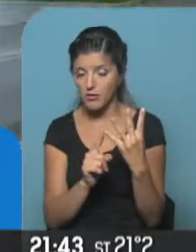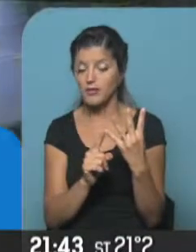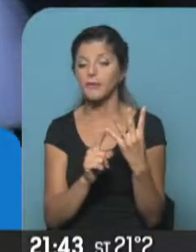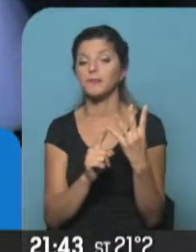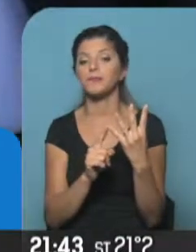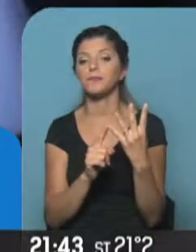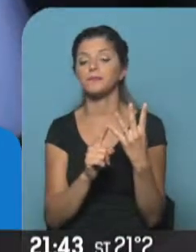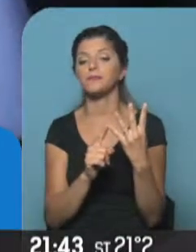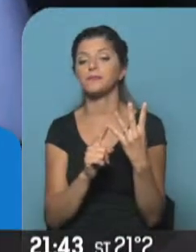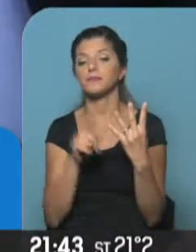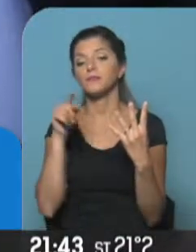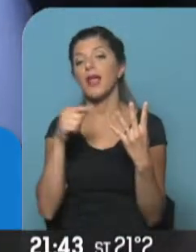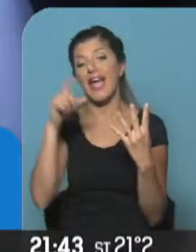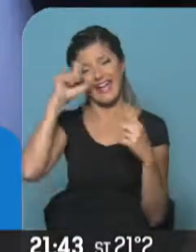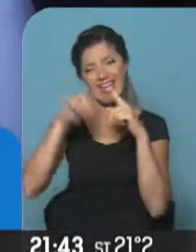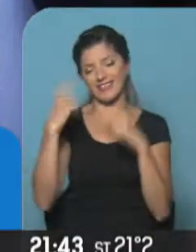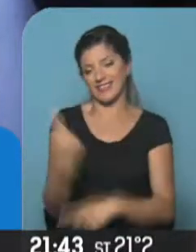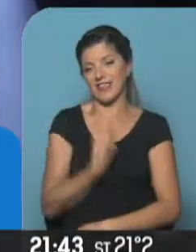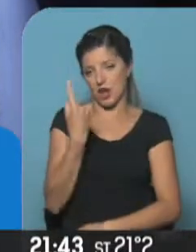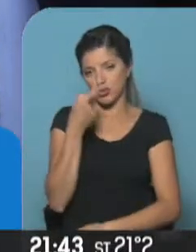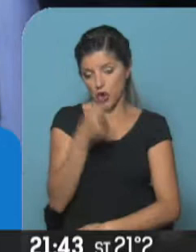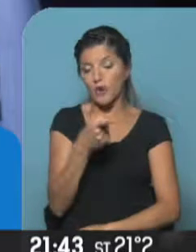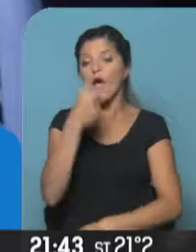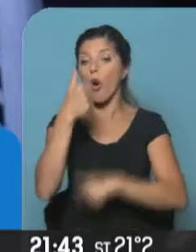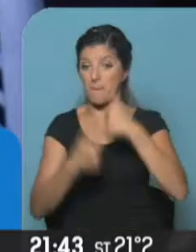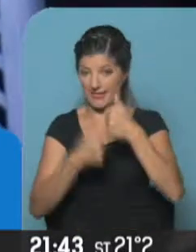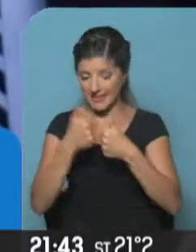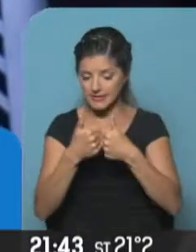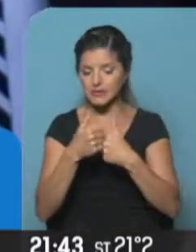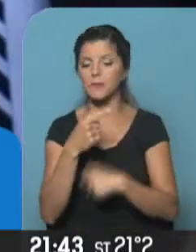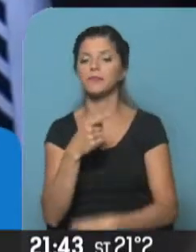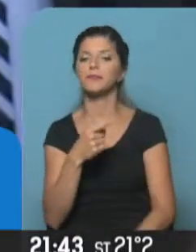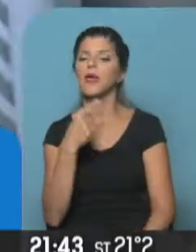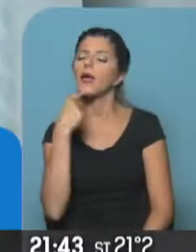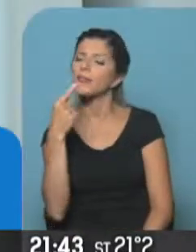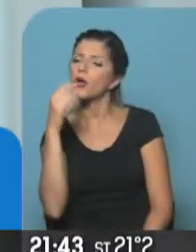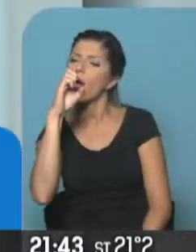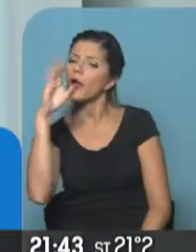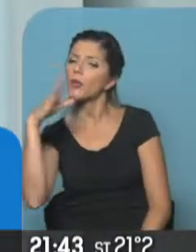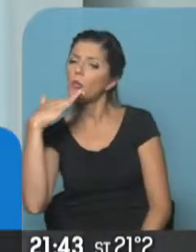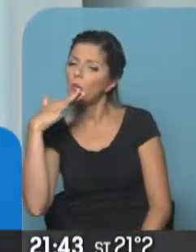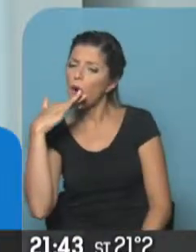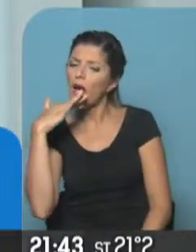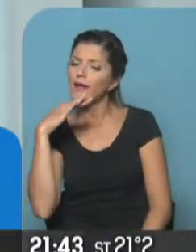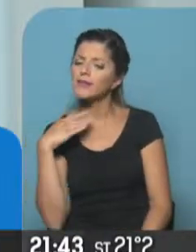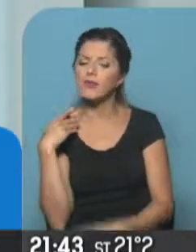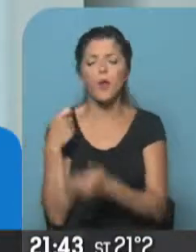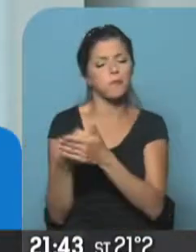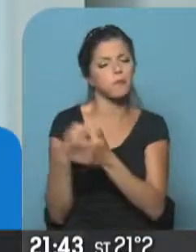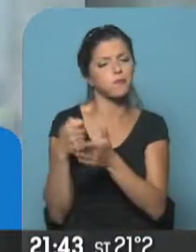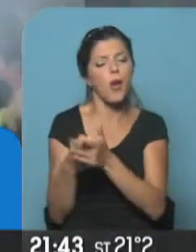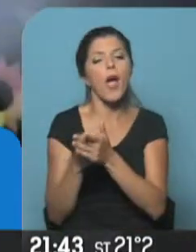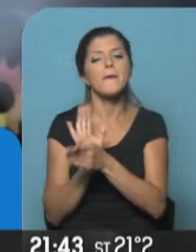entre otras cosas, el ex CEO de Torneos y Competencias dijo que Boca recibió pagos extras por participar en las